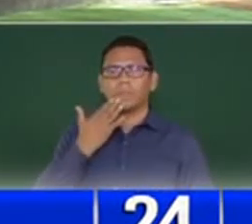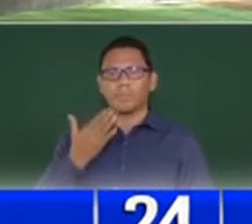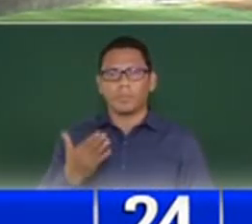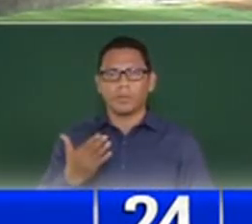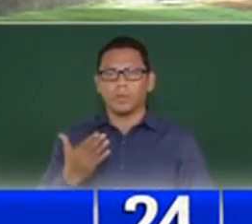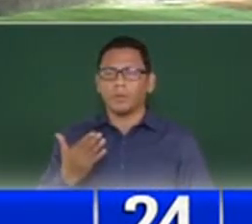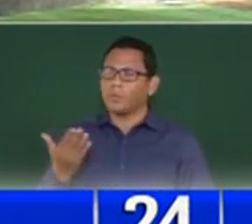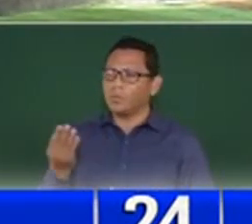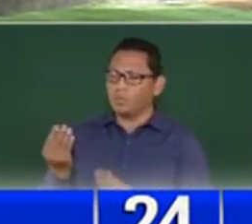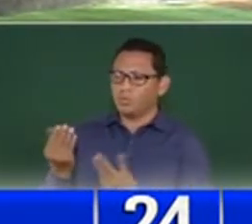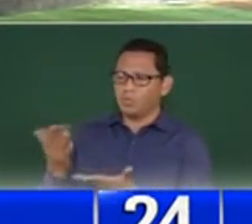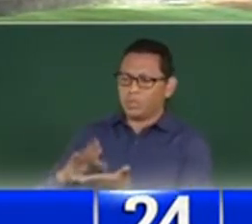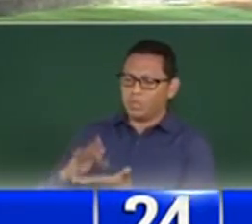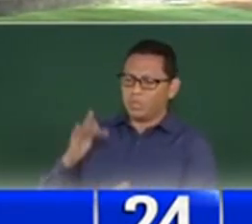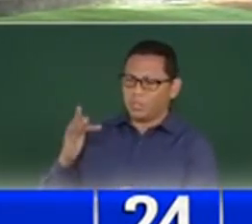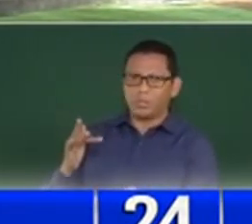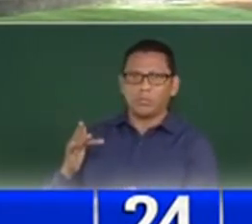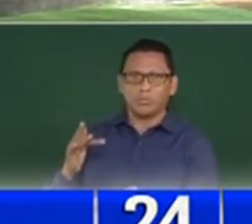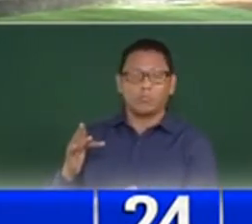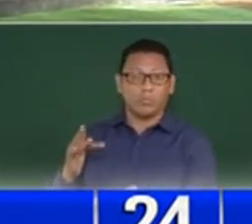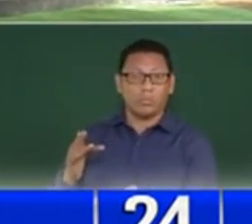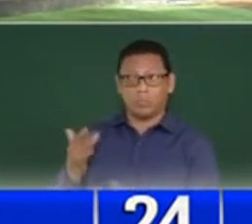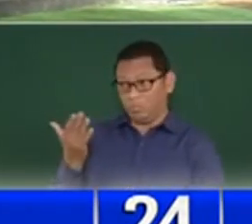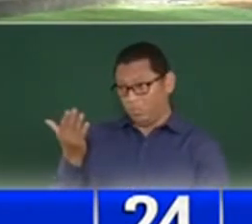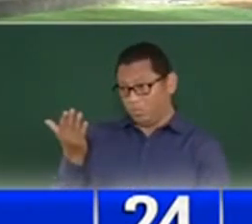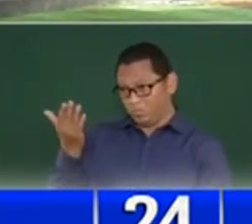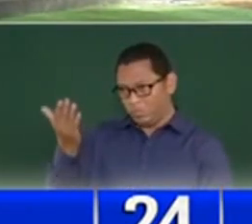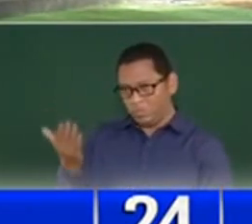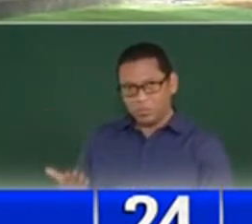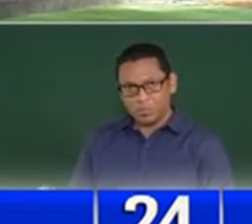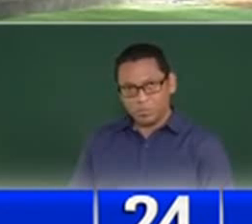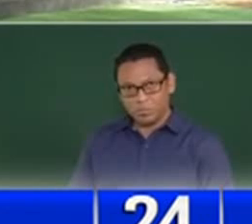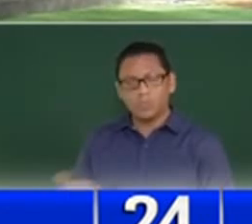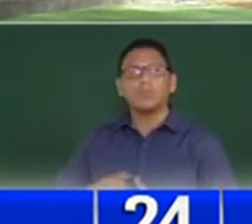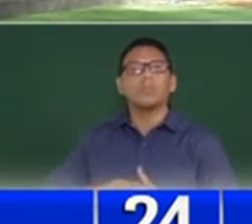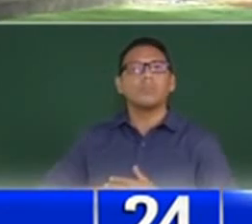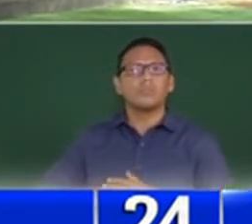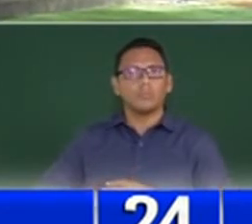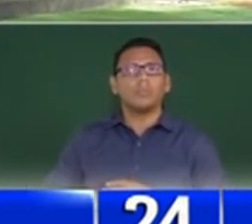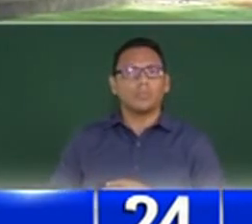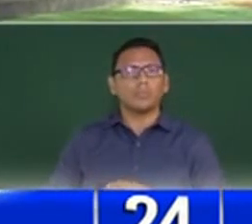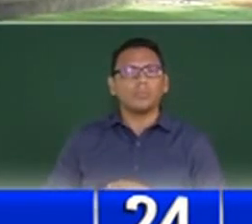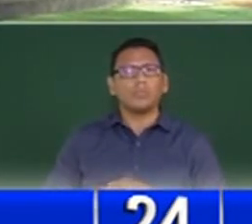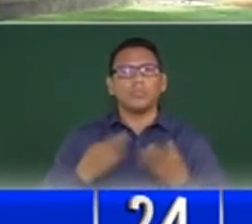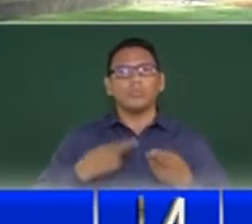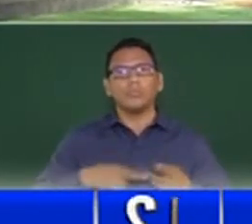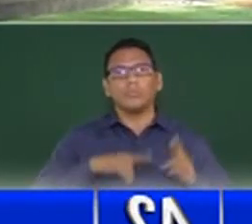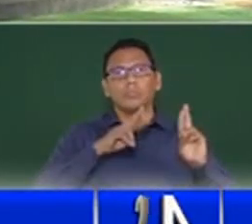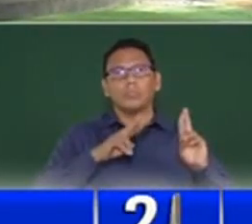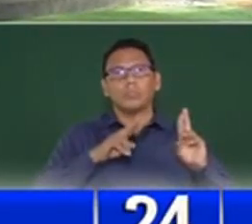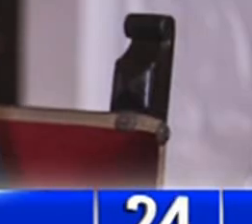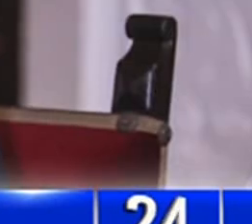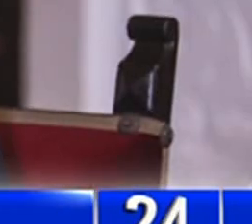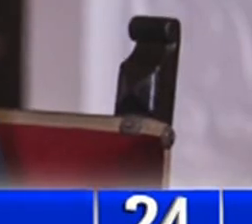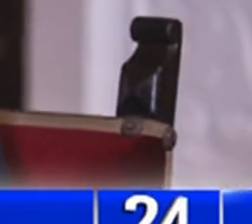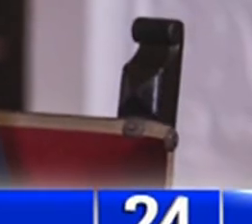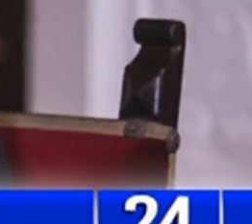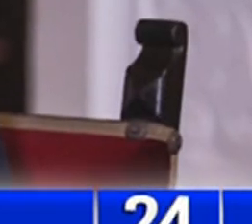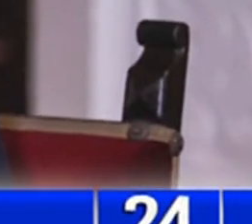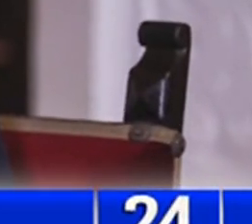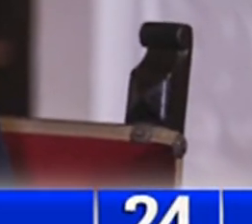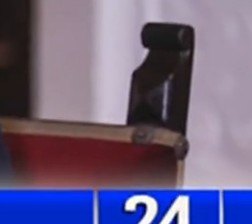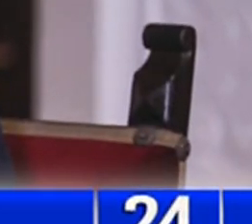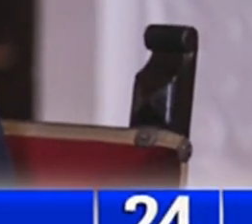Agradecer mucho la destacada labor del embajador Pablo Monroy. Es